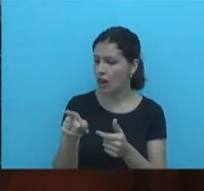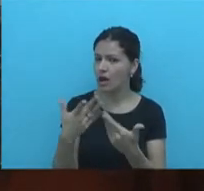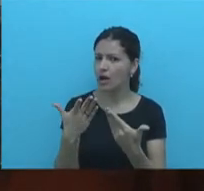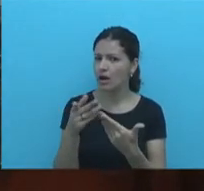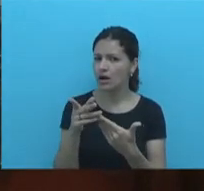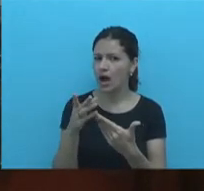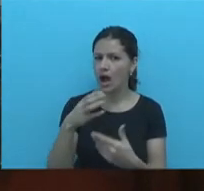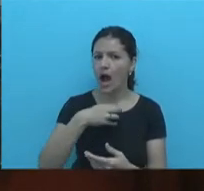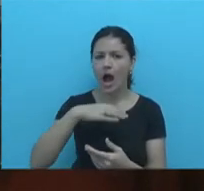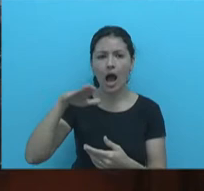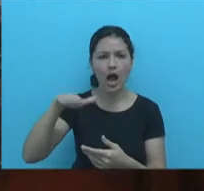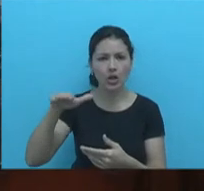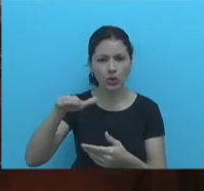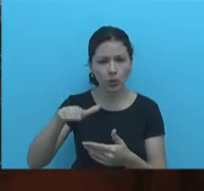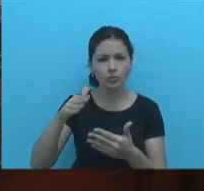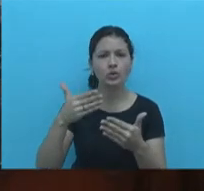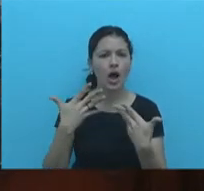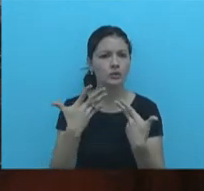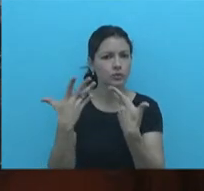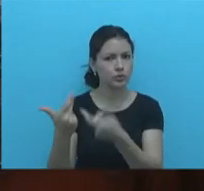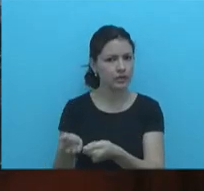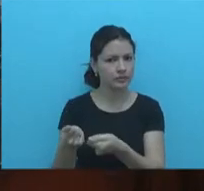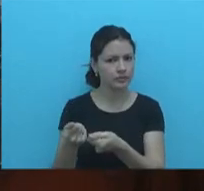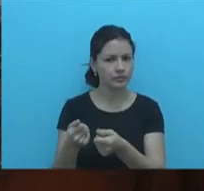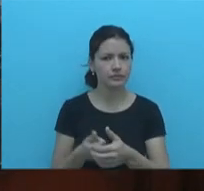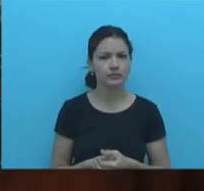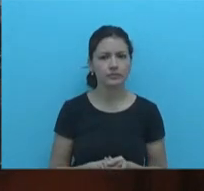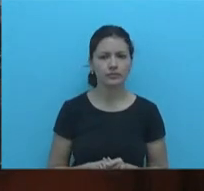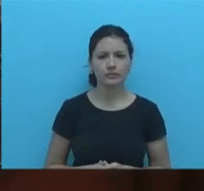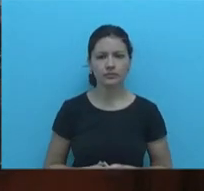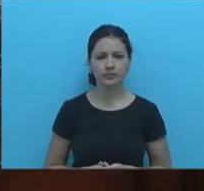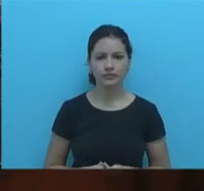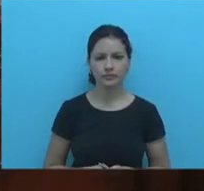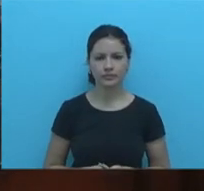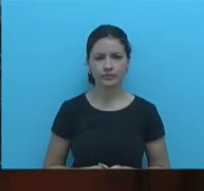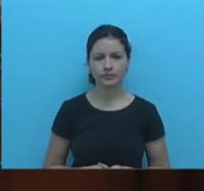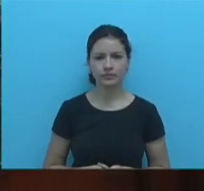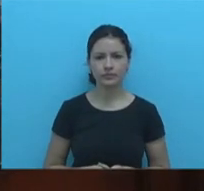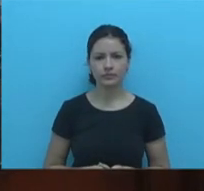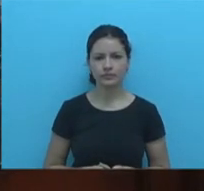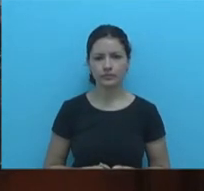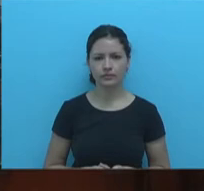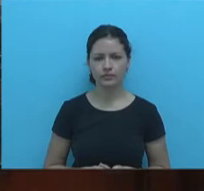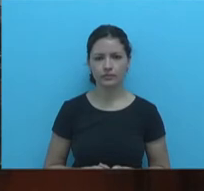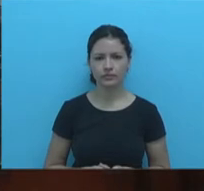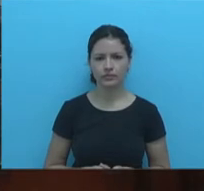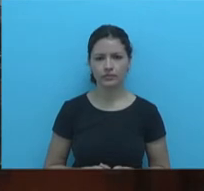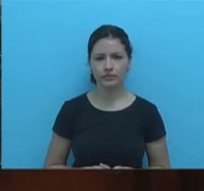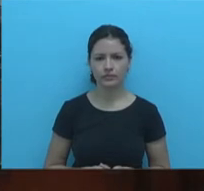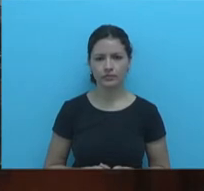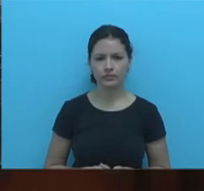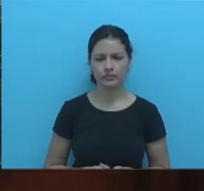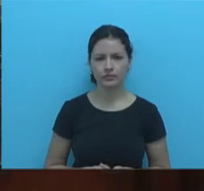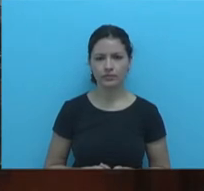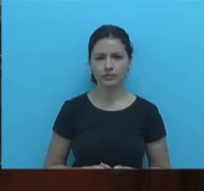tratamiento establecidos en las normas provinciales de salud, en las normas provinciales de salud general y en la niñez, y en las salas de enfermería